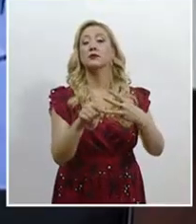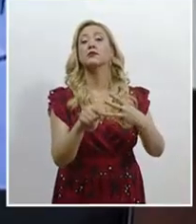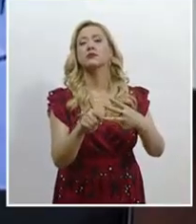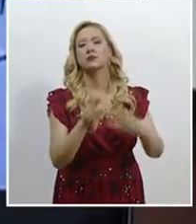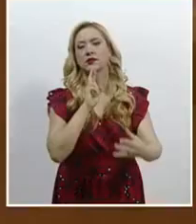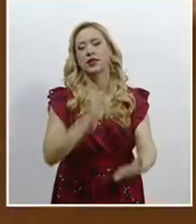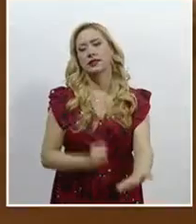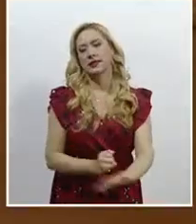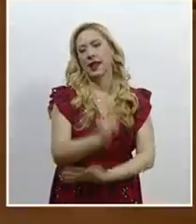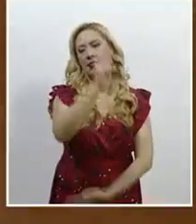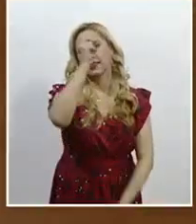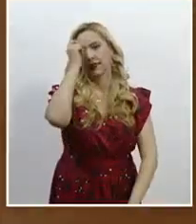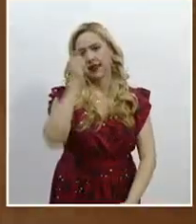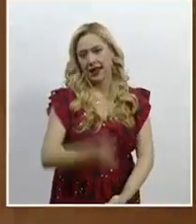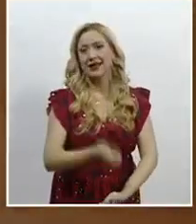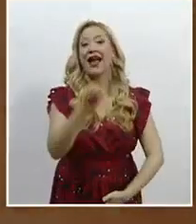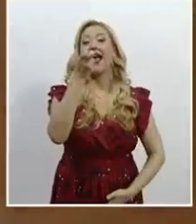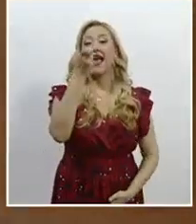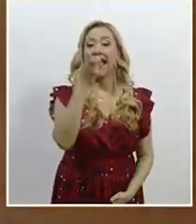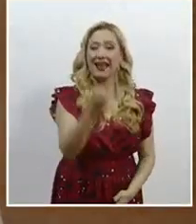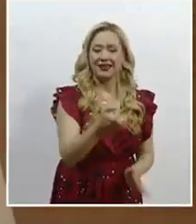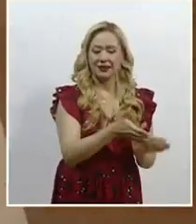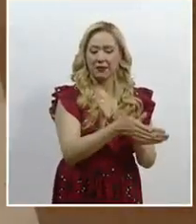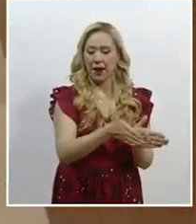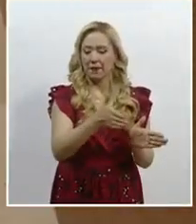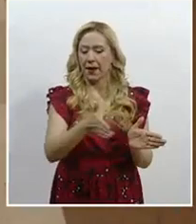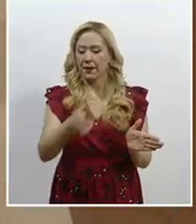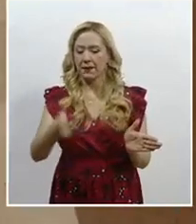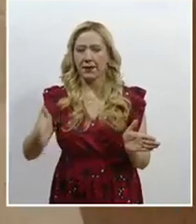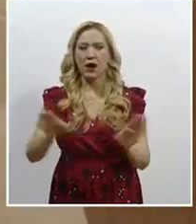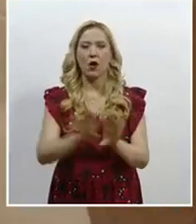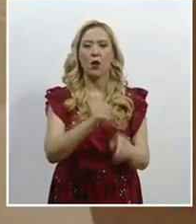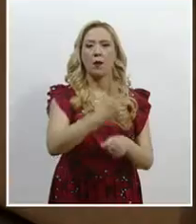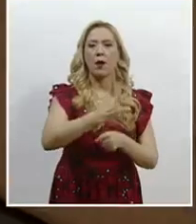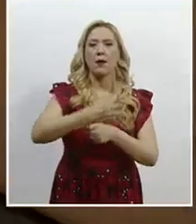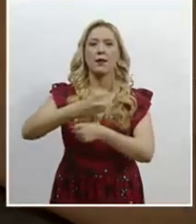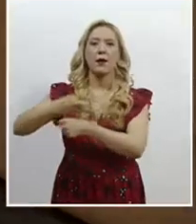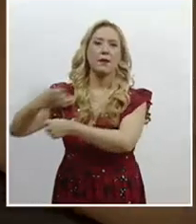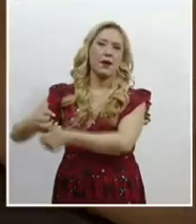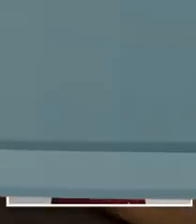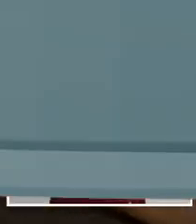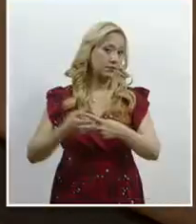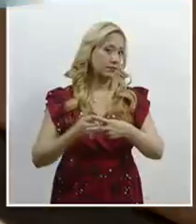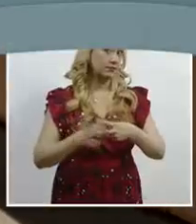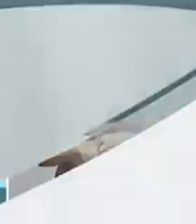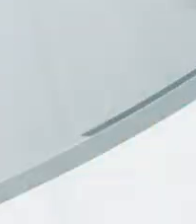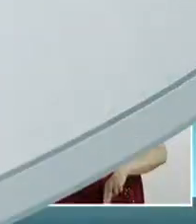que, posterior a ella, puede ser impugnada por algunas de las partes.